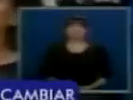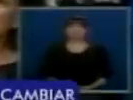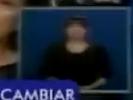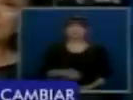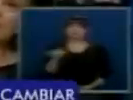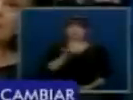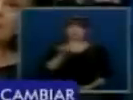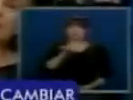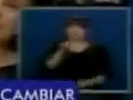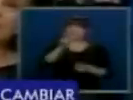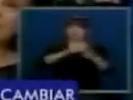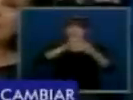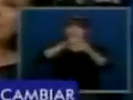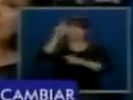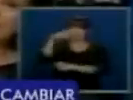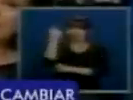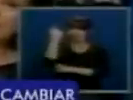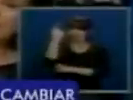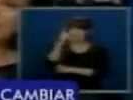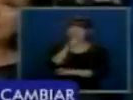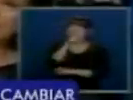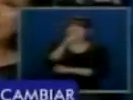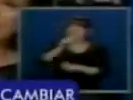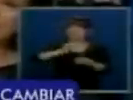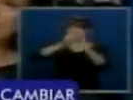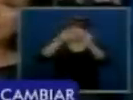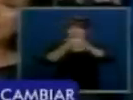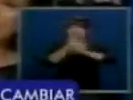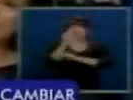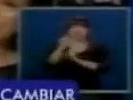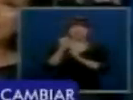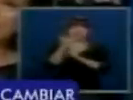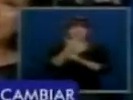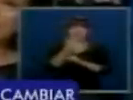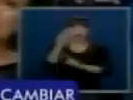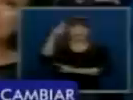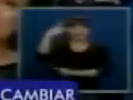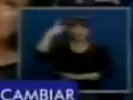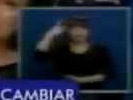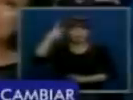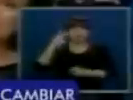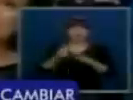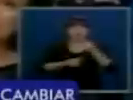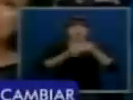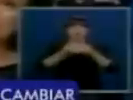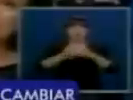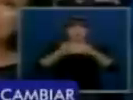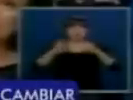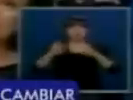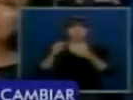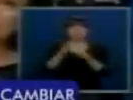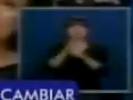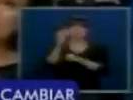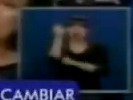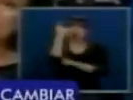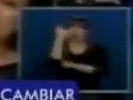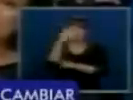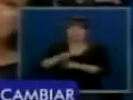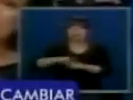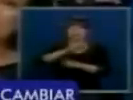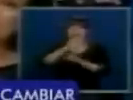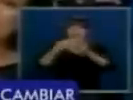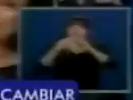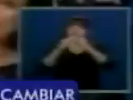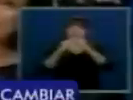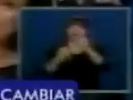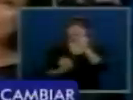También es preciso entender que las verdaderas transformaciones sociales y políticas se nutren de la cabal comprensión que alcance un pueblo